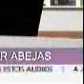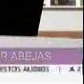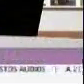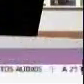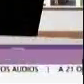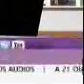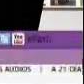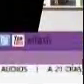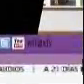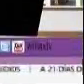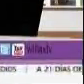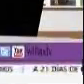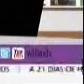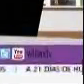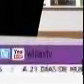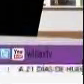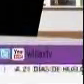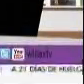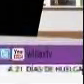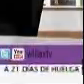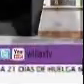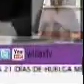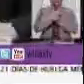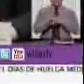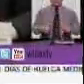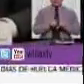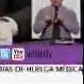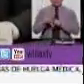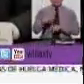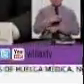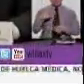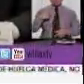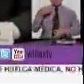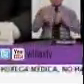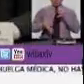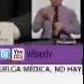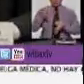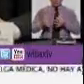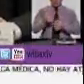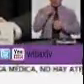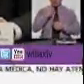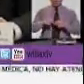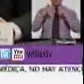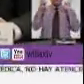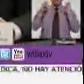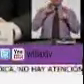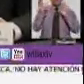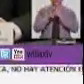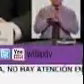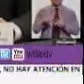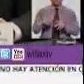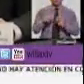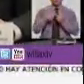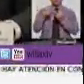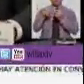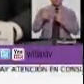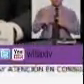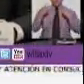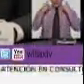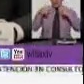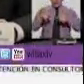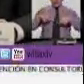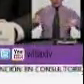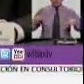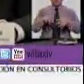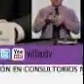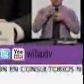El ministro Juan Jiménez en vivo a esta hora. Veamos. Ministro de Justicia Daniel Fígalo, el tema es sobre los audios